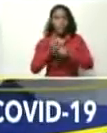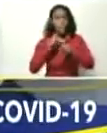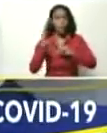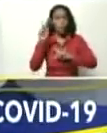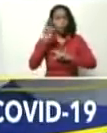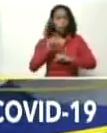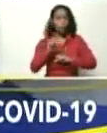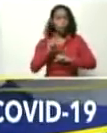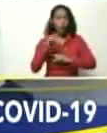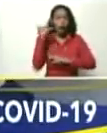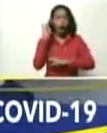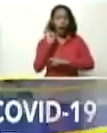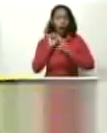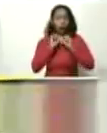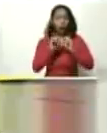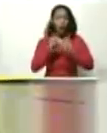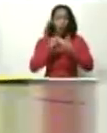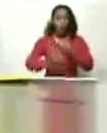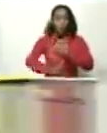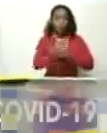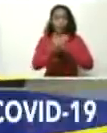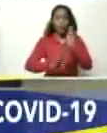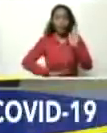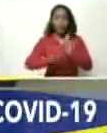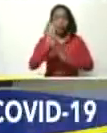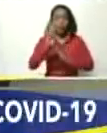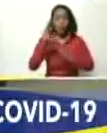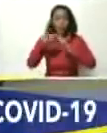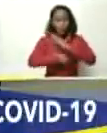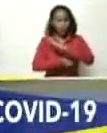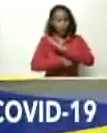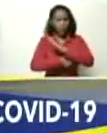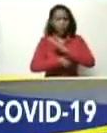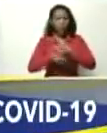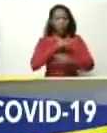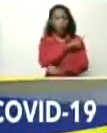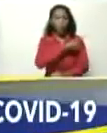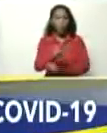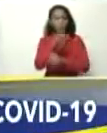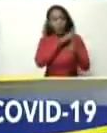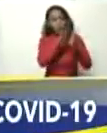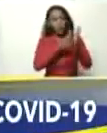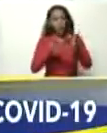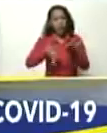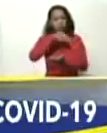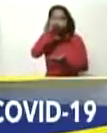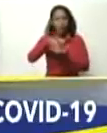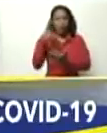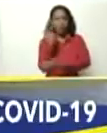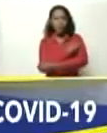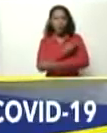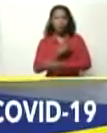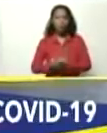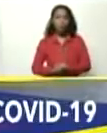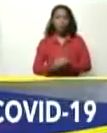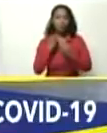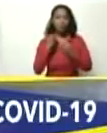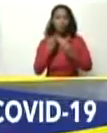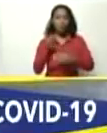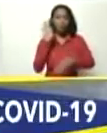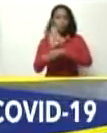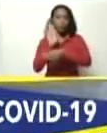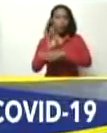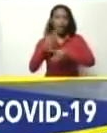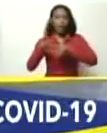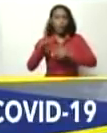también tenemos que seguir avanzando en profundizar para cumplir con el esquema nacional de vacunación para proteger a